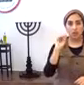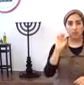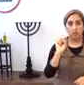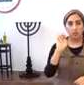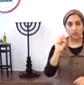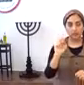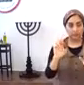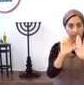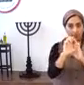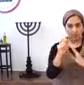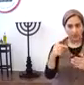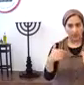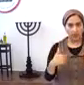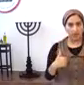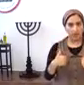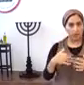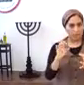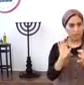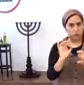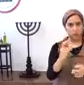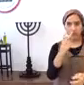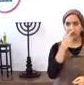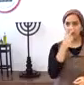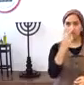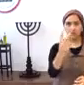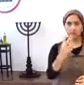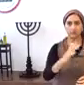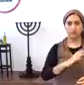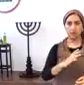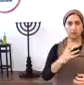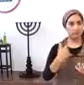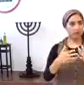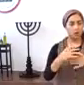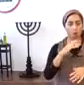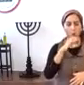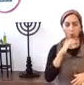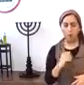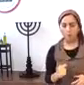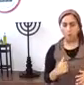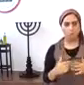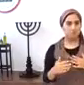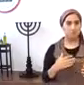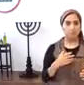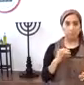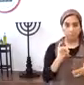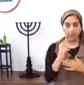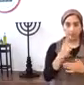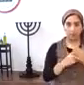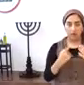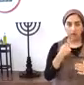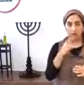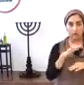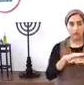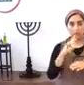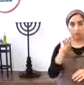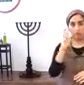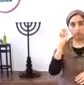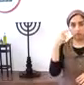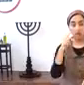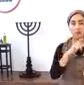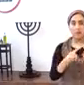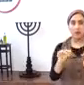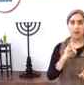Moisés, por ejemplo, tenía una vista perfecta aunque ya estaba cansado. Eso dice la Torah.